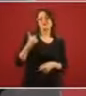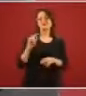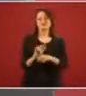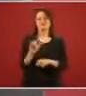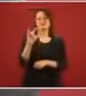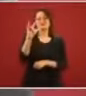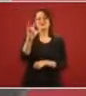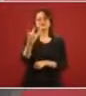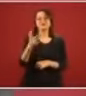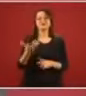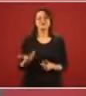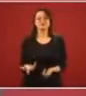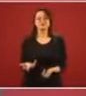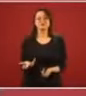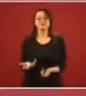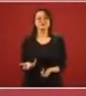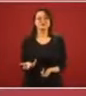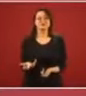no